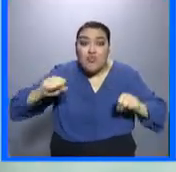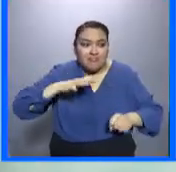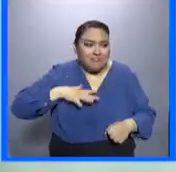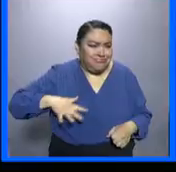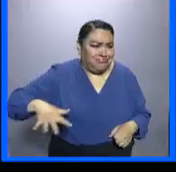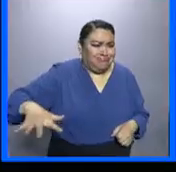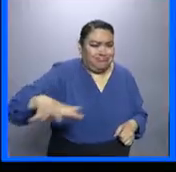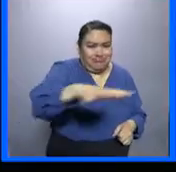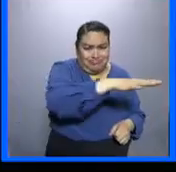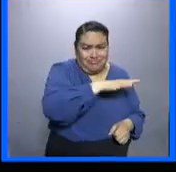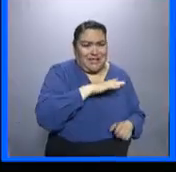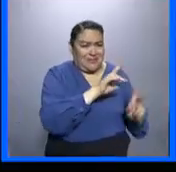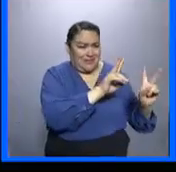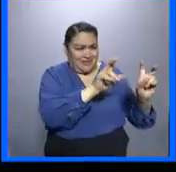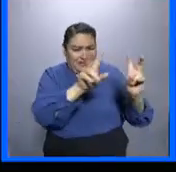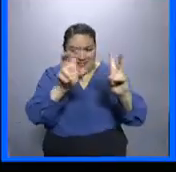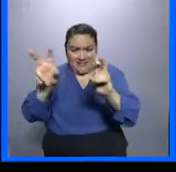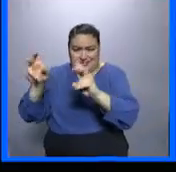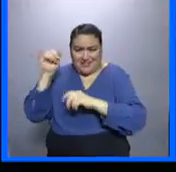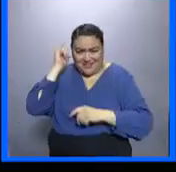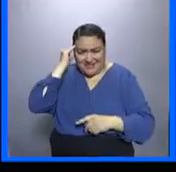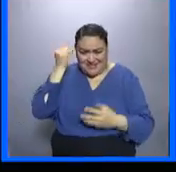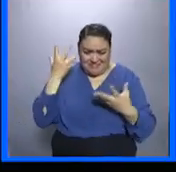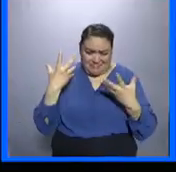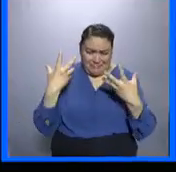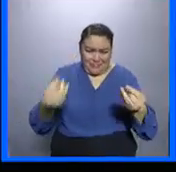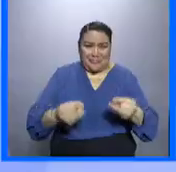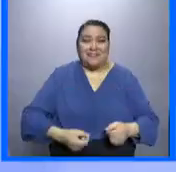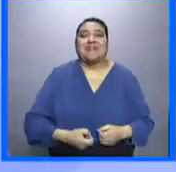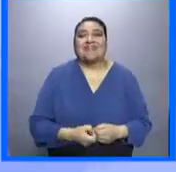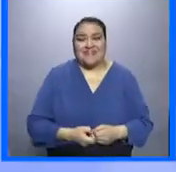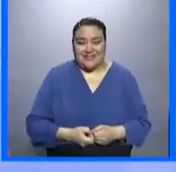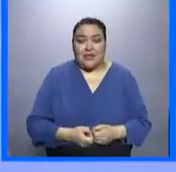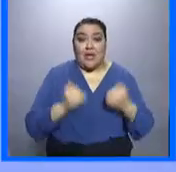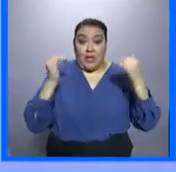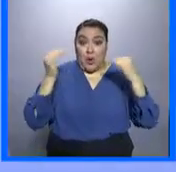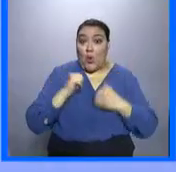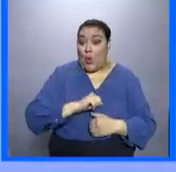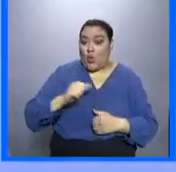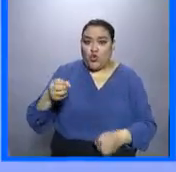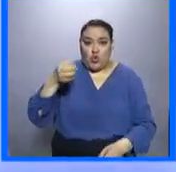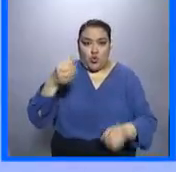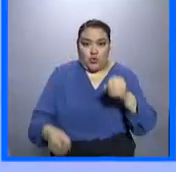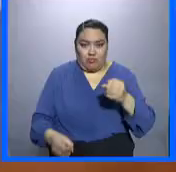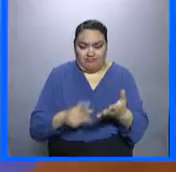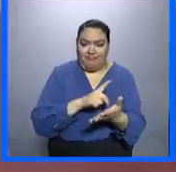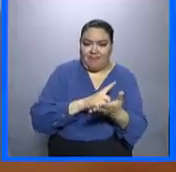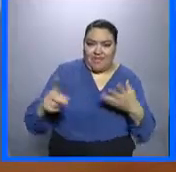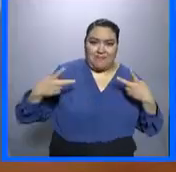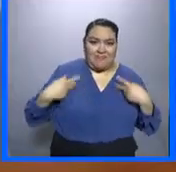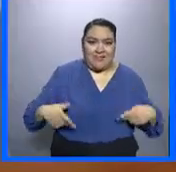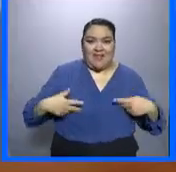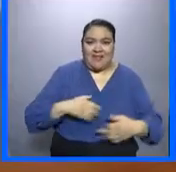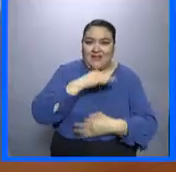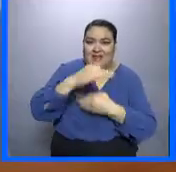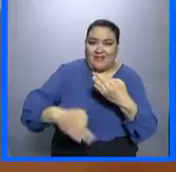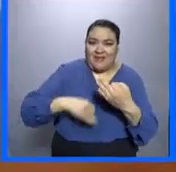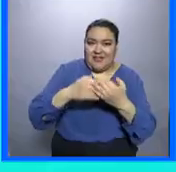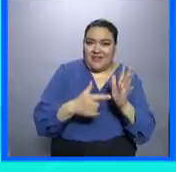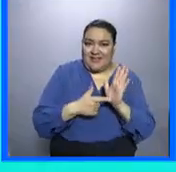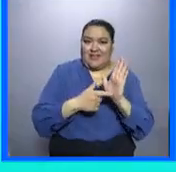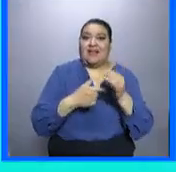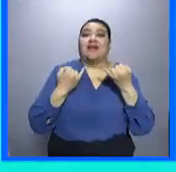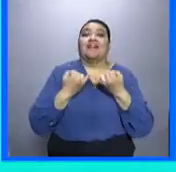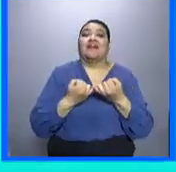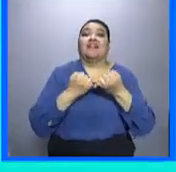los distintos tópicos de pueblos y comunidades indígenas. Y porque la justicia es un derecho de todas y todos,